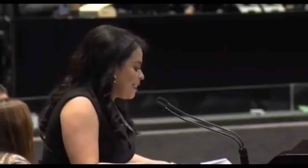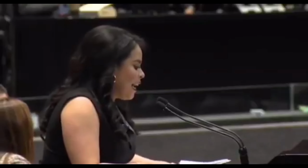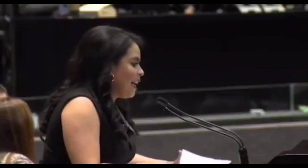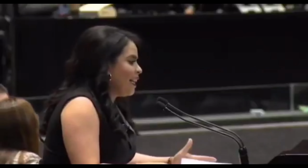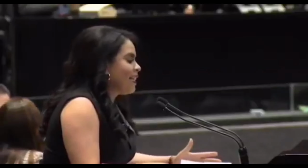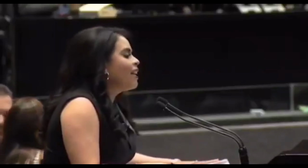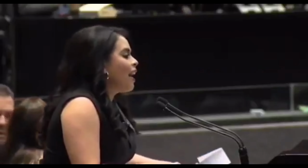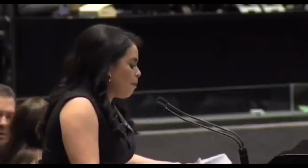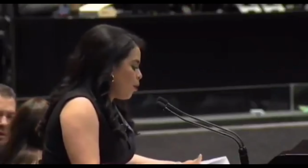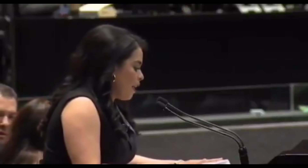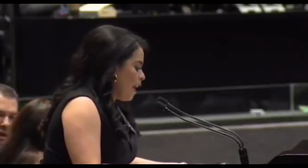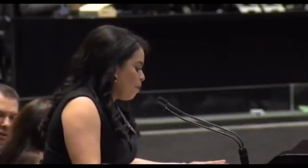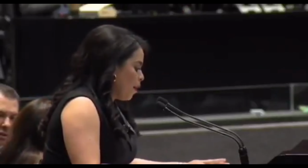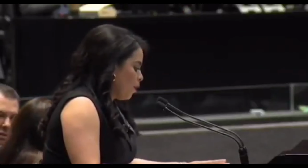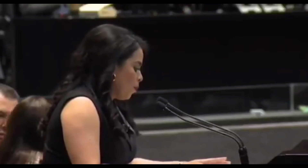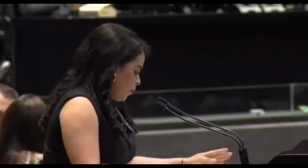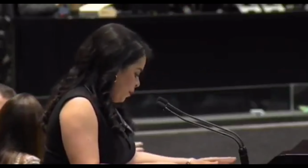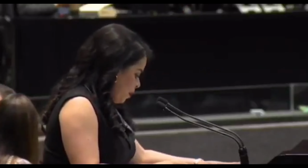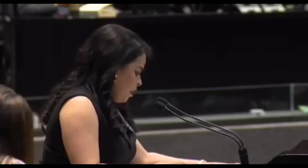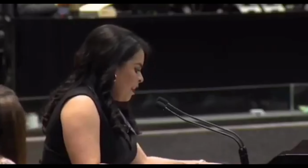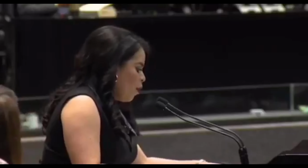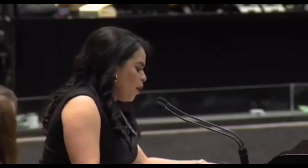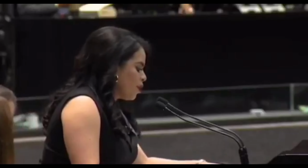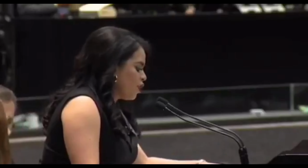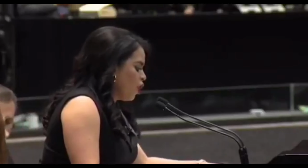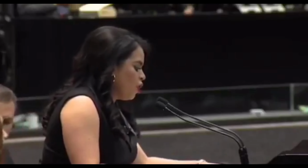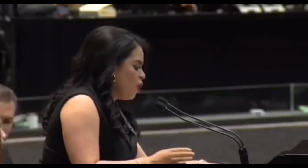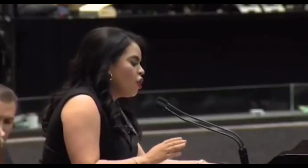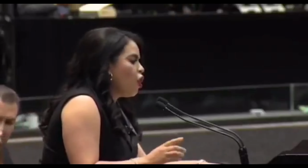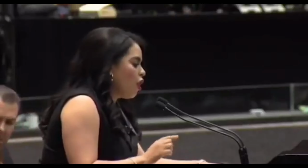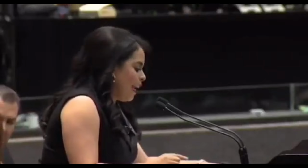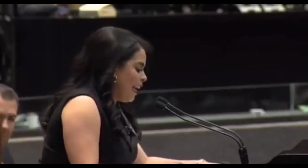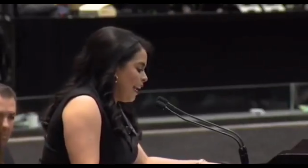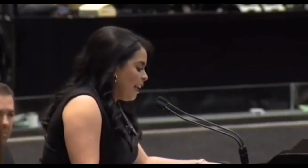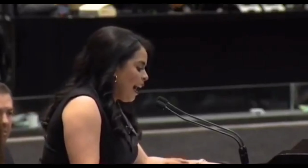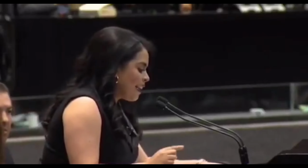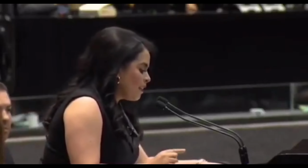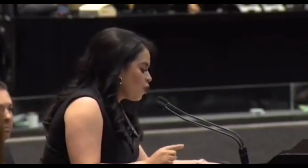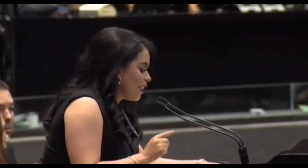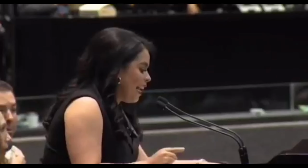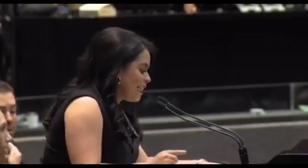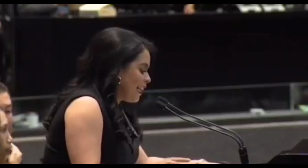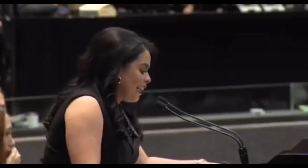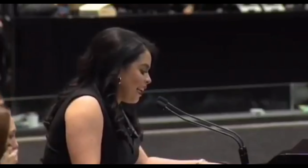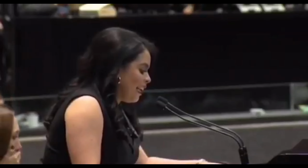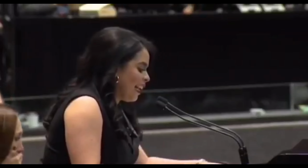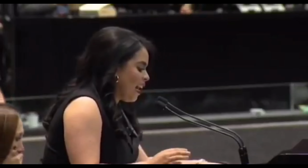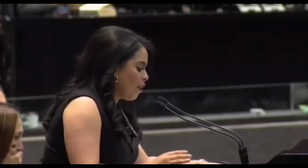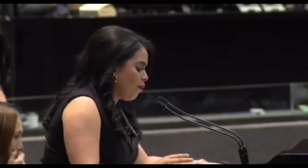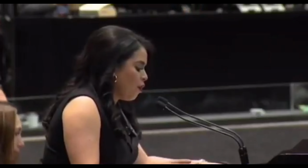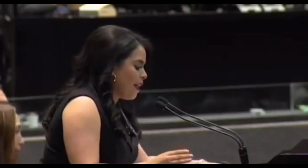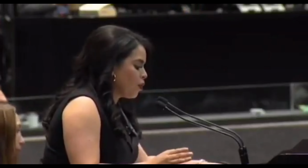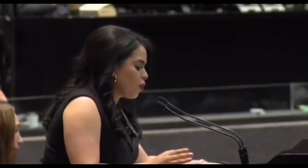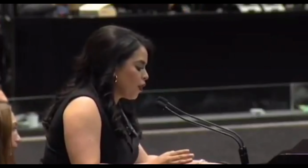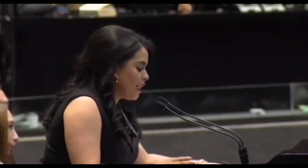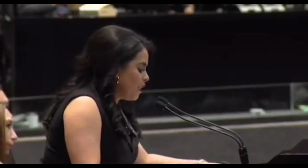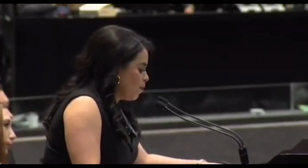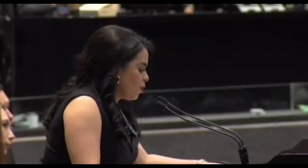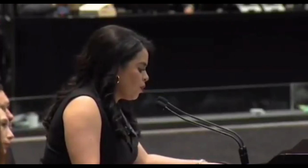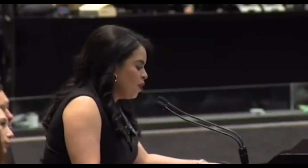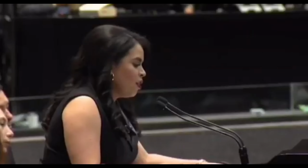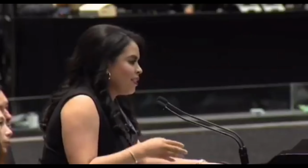y regresarles el poder al pueblo. La oposición nos quiere hacer creer que la reforma a